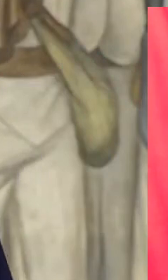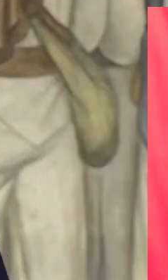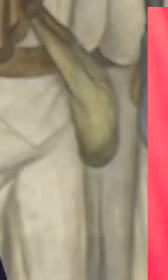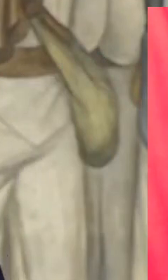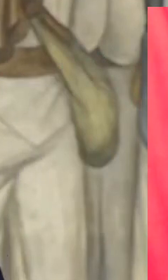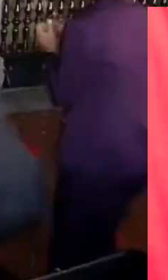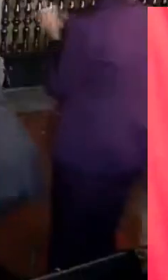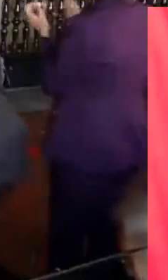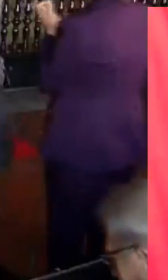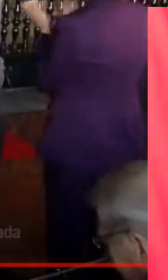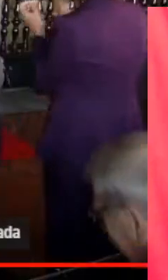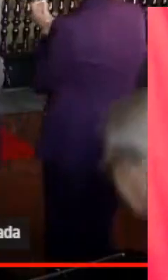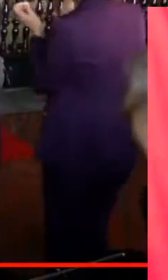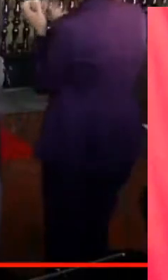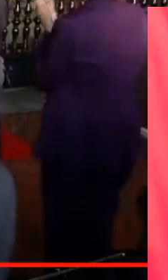¡Viva México!